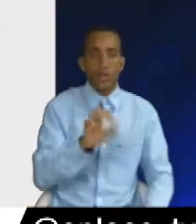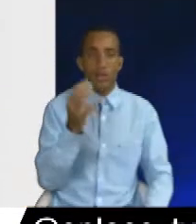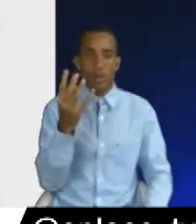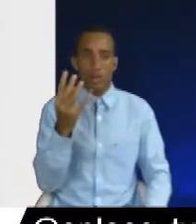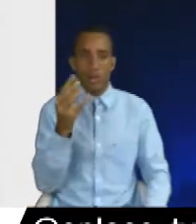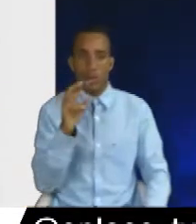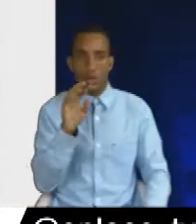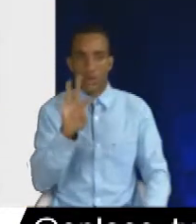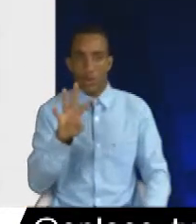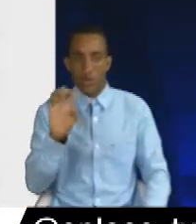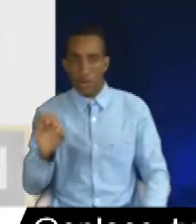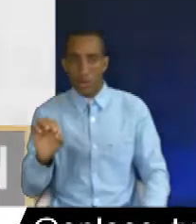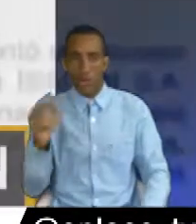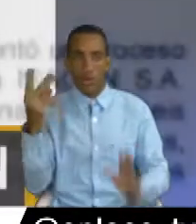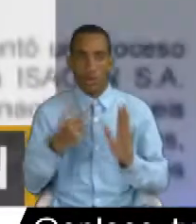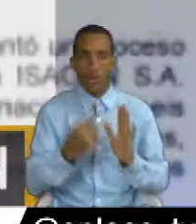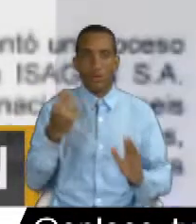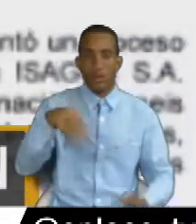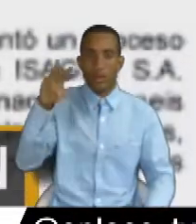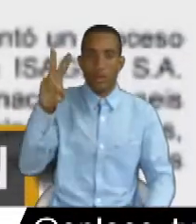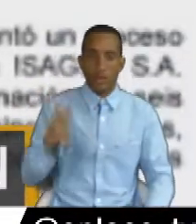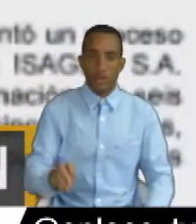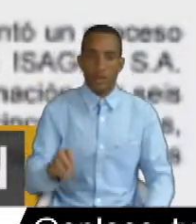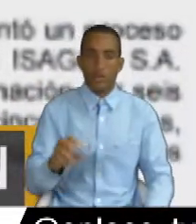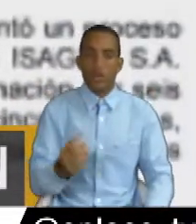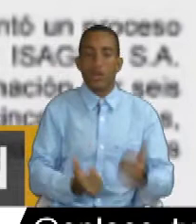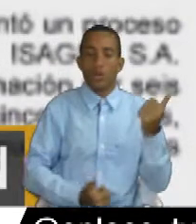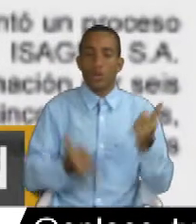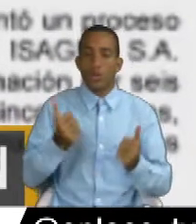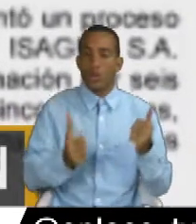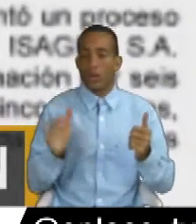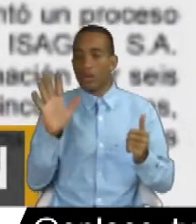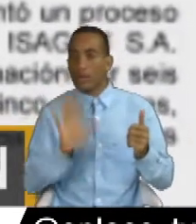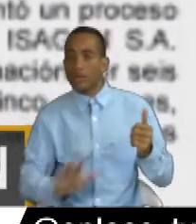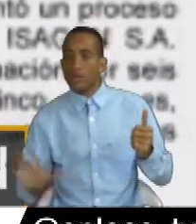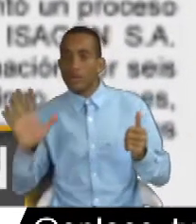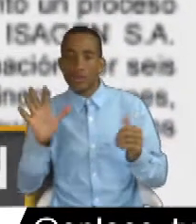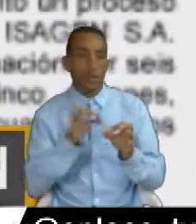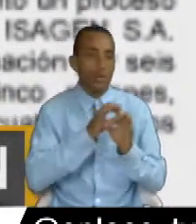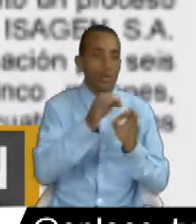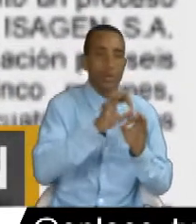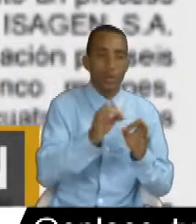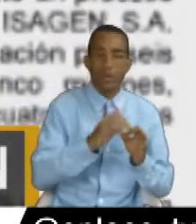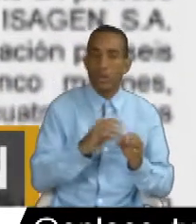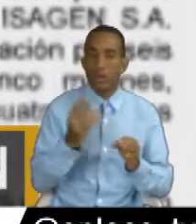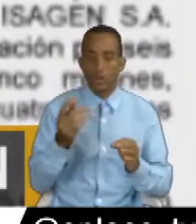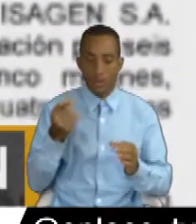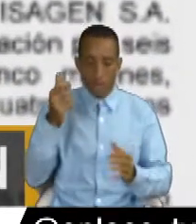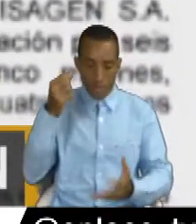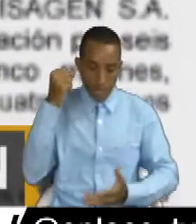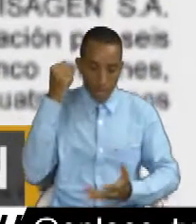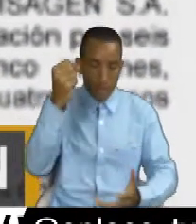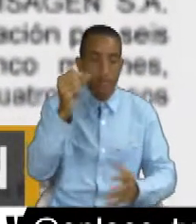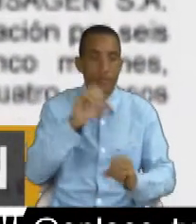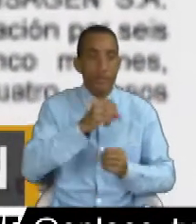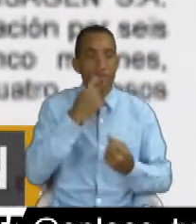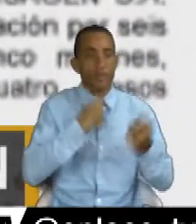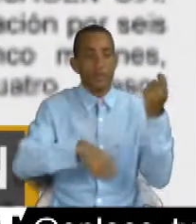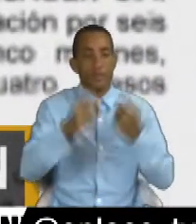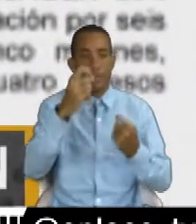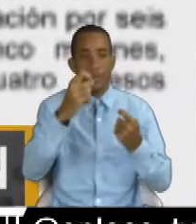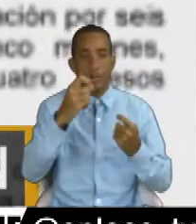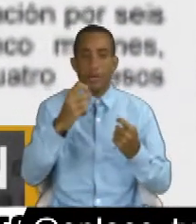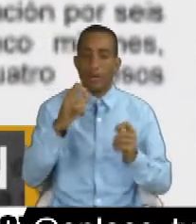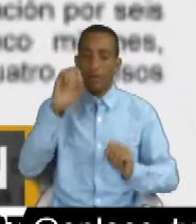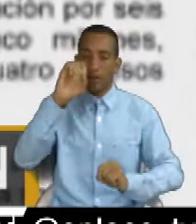1815 de 2016 y fija cuáles son los departamentos y municipios que se favorecen con los recursos por la venta de Isagen a una firma canadiense.